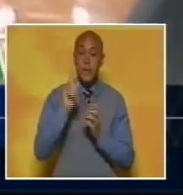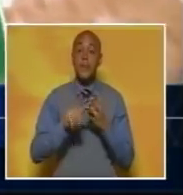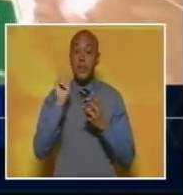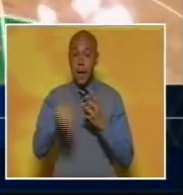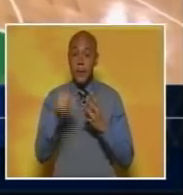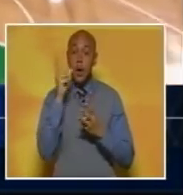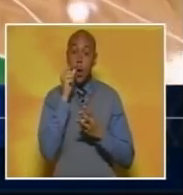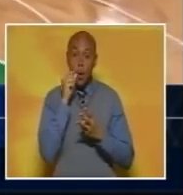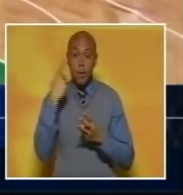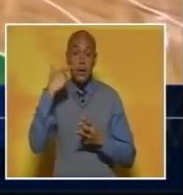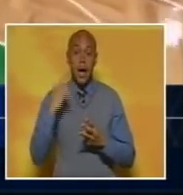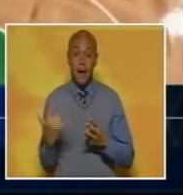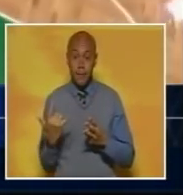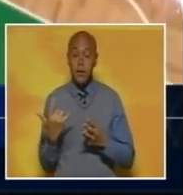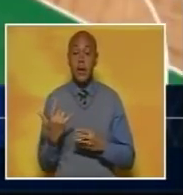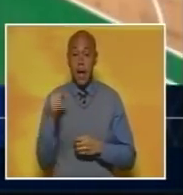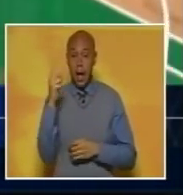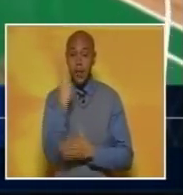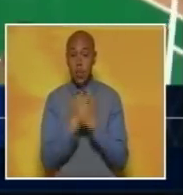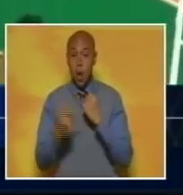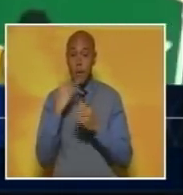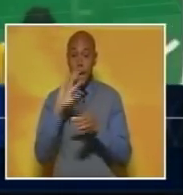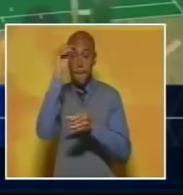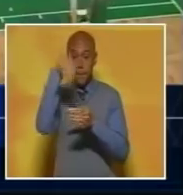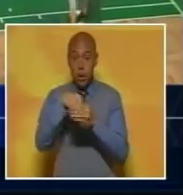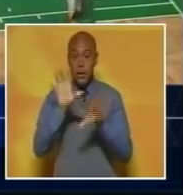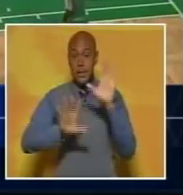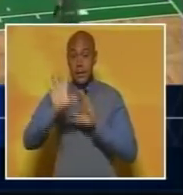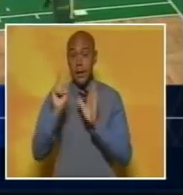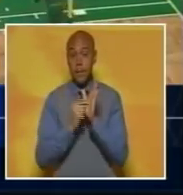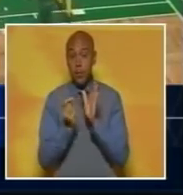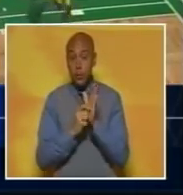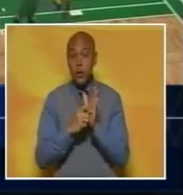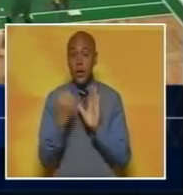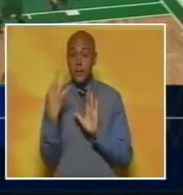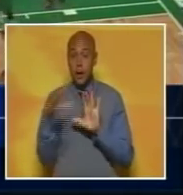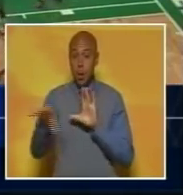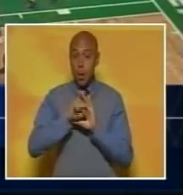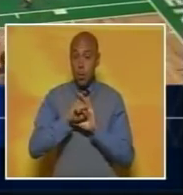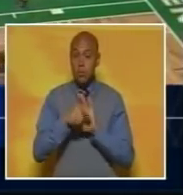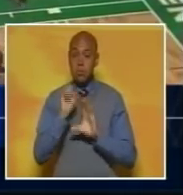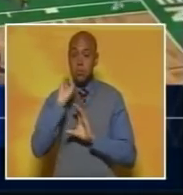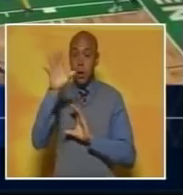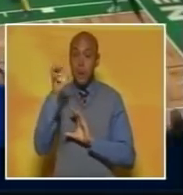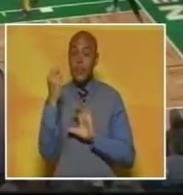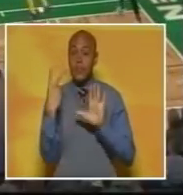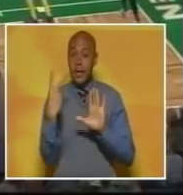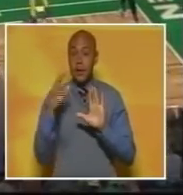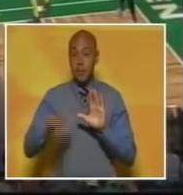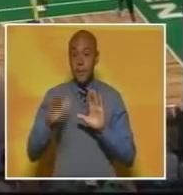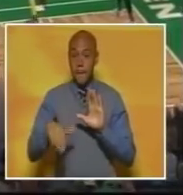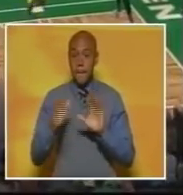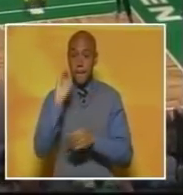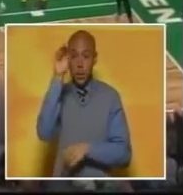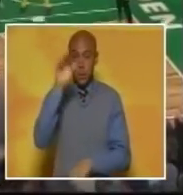californianos, LeBron James tuvo doble con 15 unidades y 3 pases para canasta, más 7 rebotes.